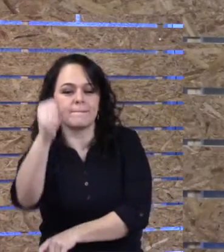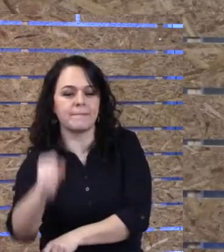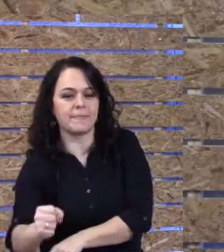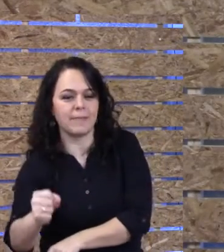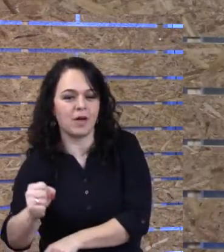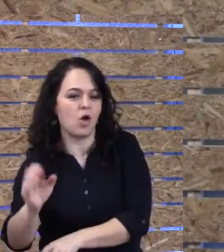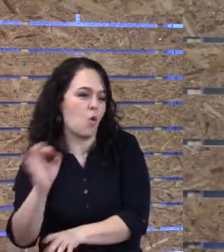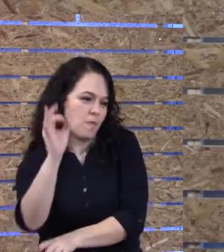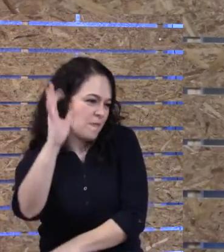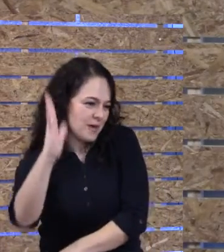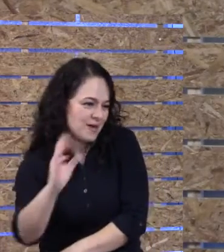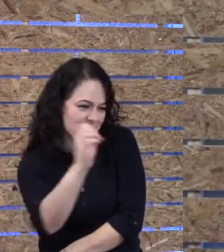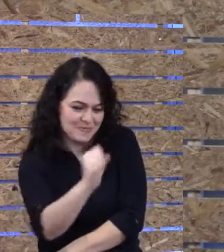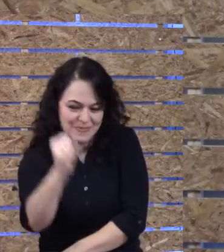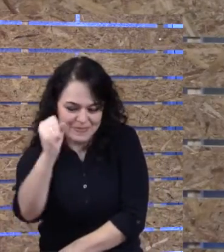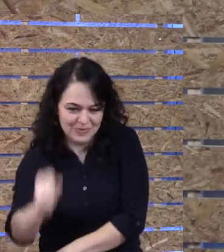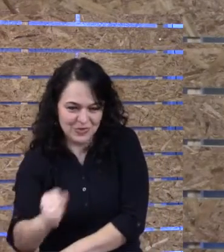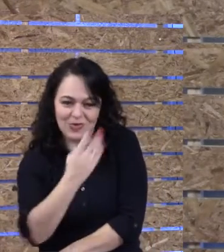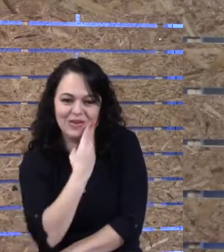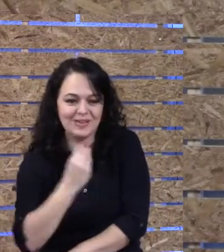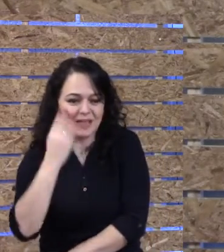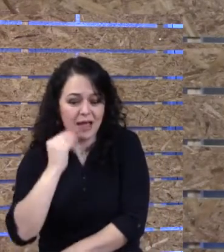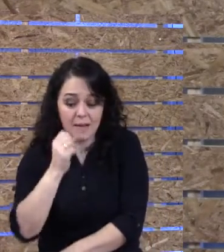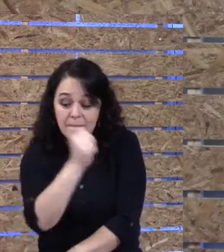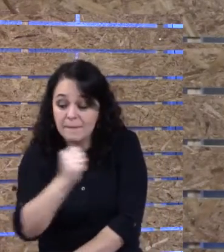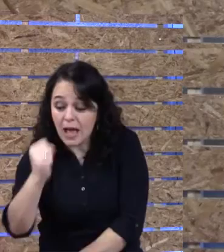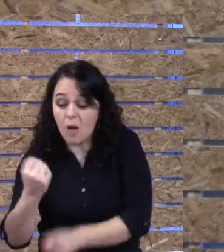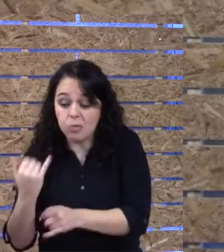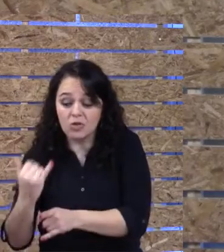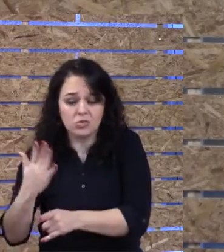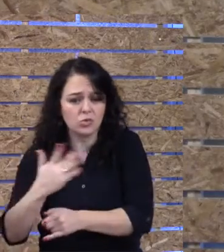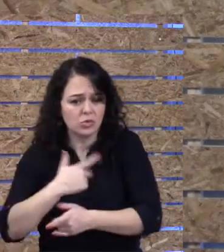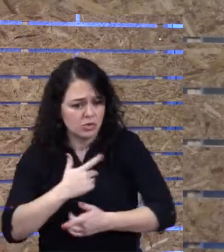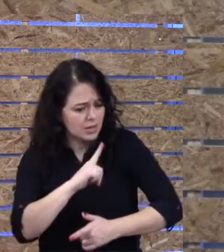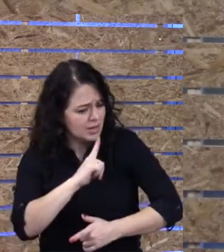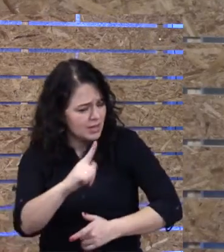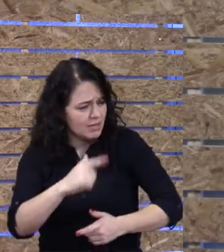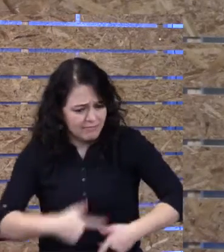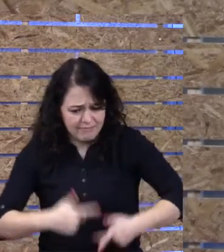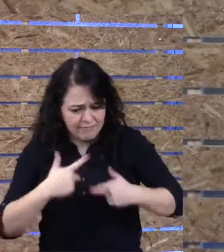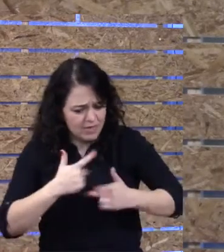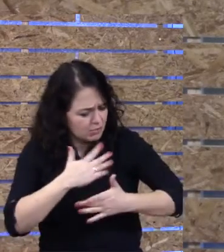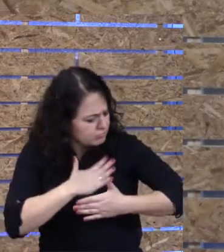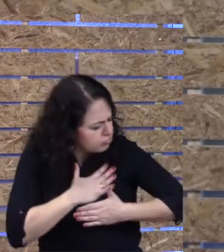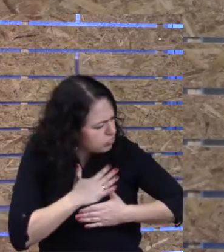dispuesto a dar su vida por aquellos a quienes sirve.